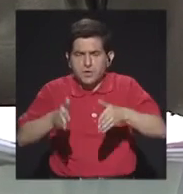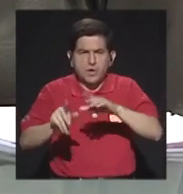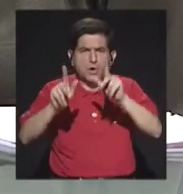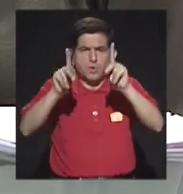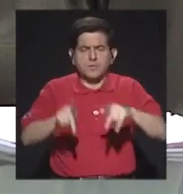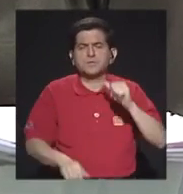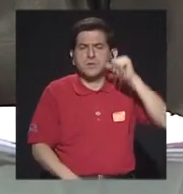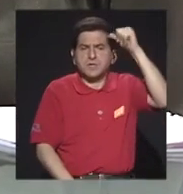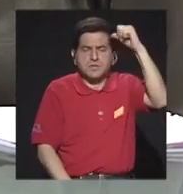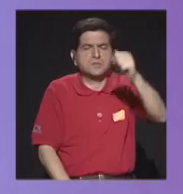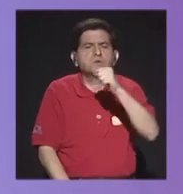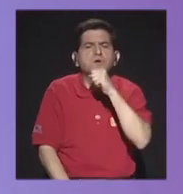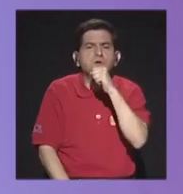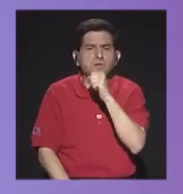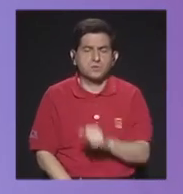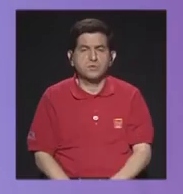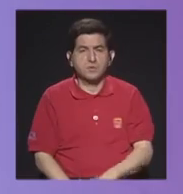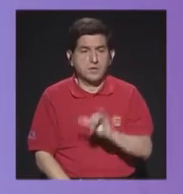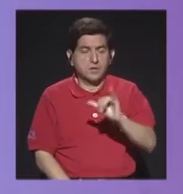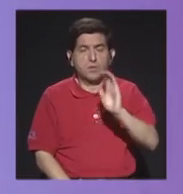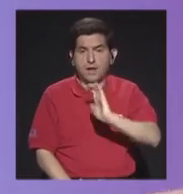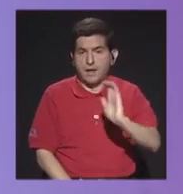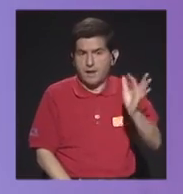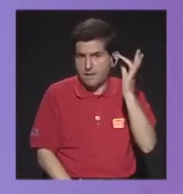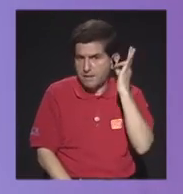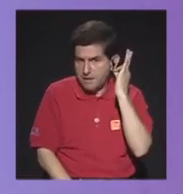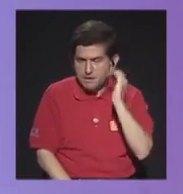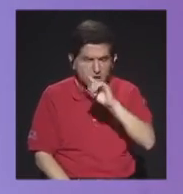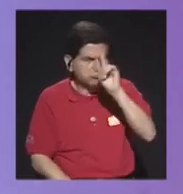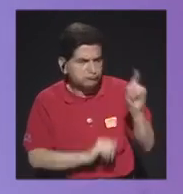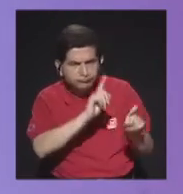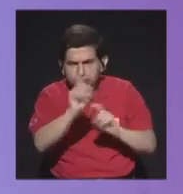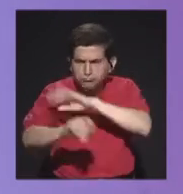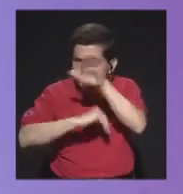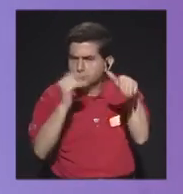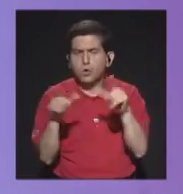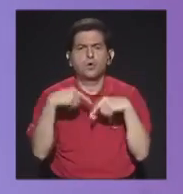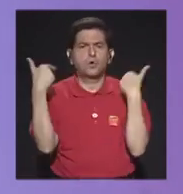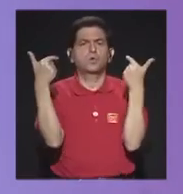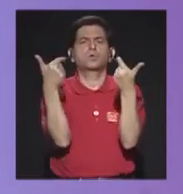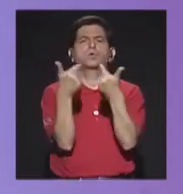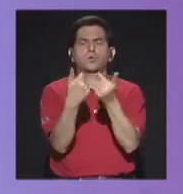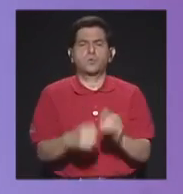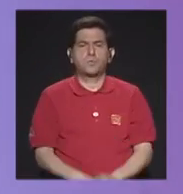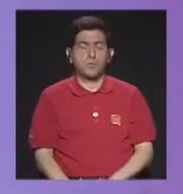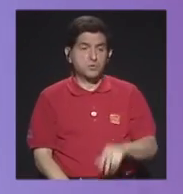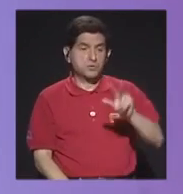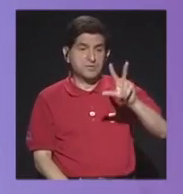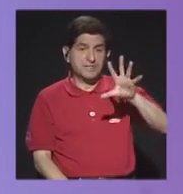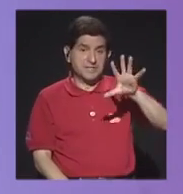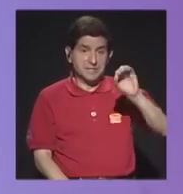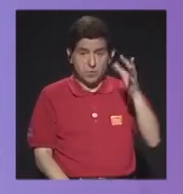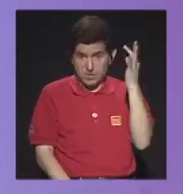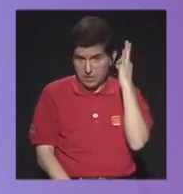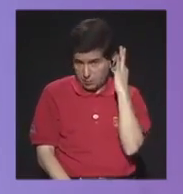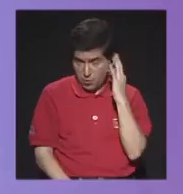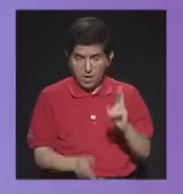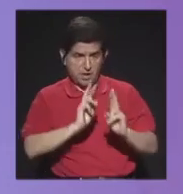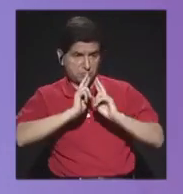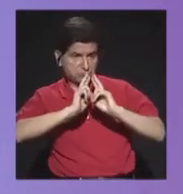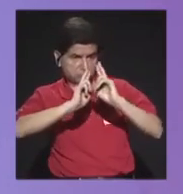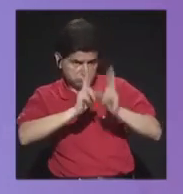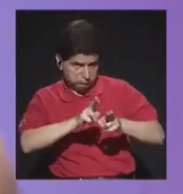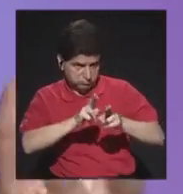adultas mayores, las niñas, fueron consultadas todos los sectores, fueron más de 350 mujeres las consultadas